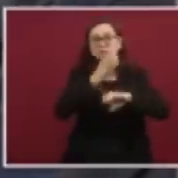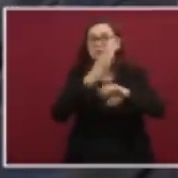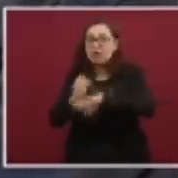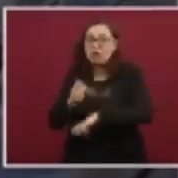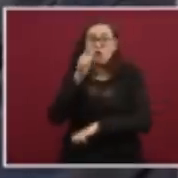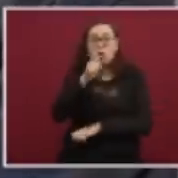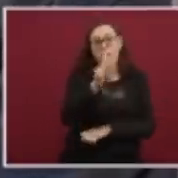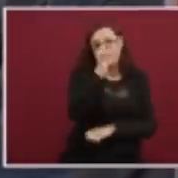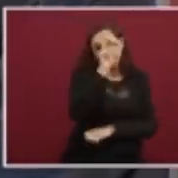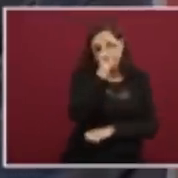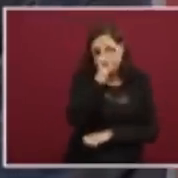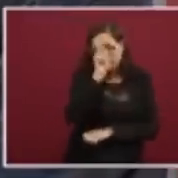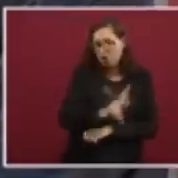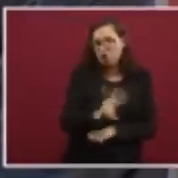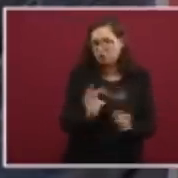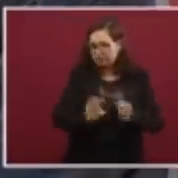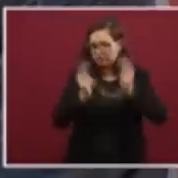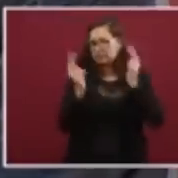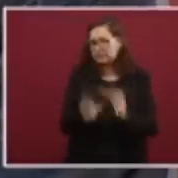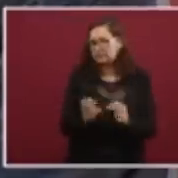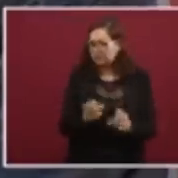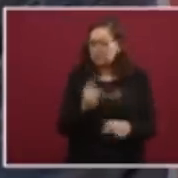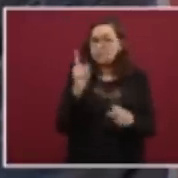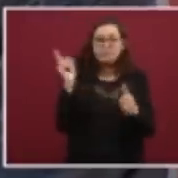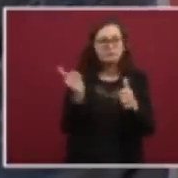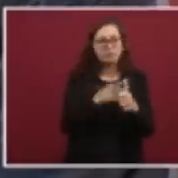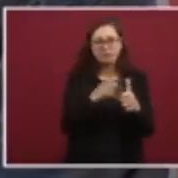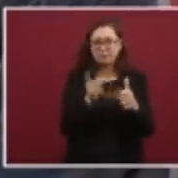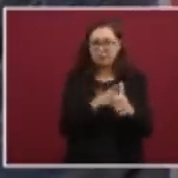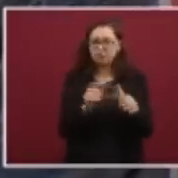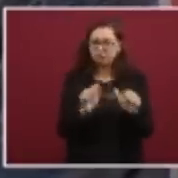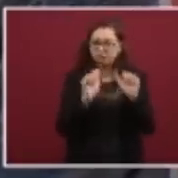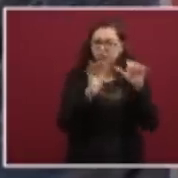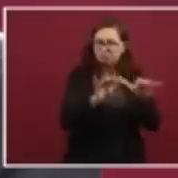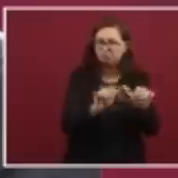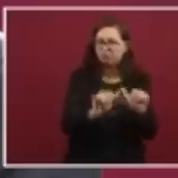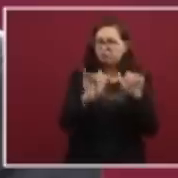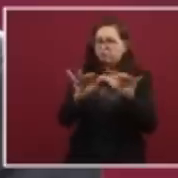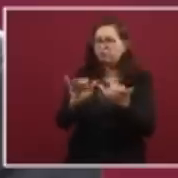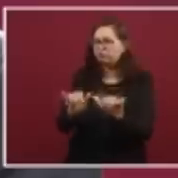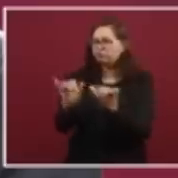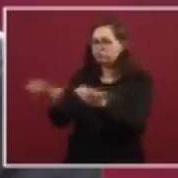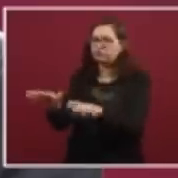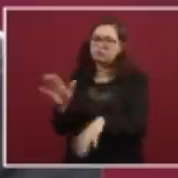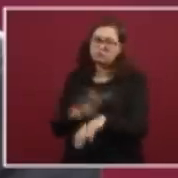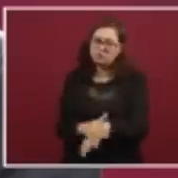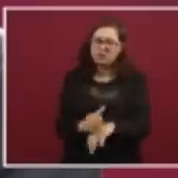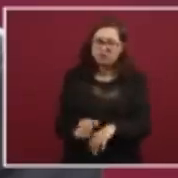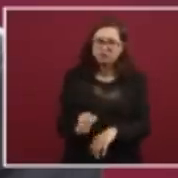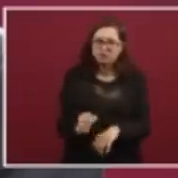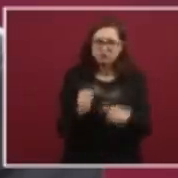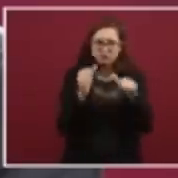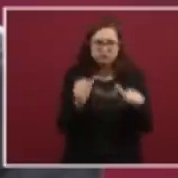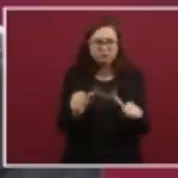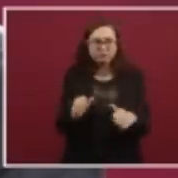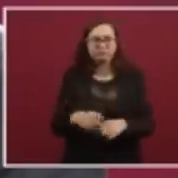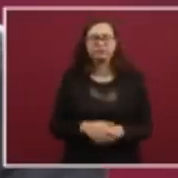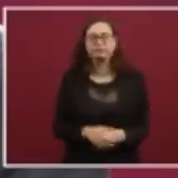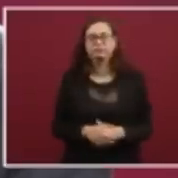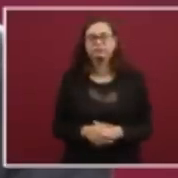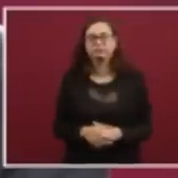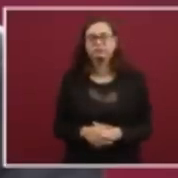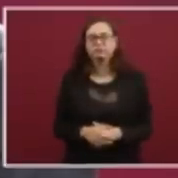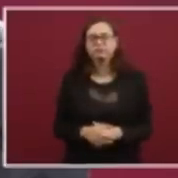hay más necesidad de seguridad. Se va a reforzar. Esto